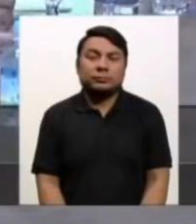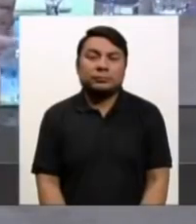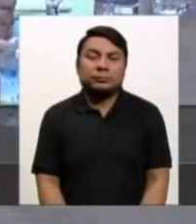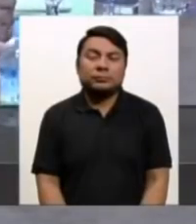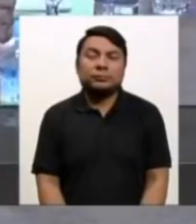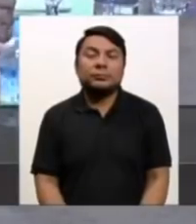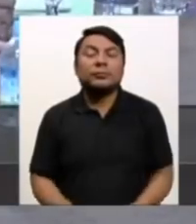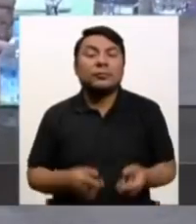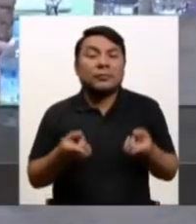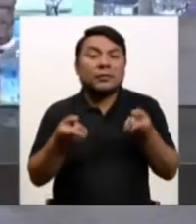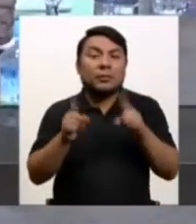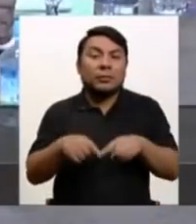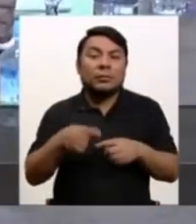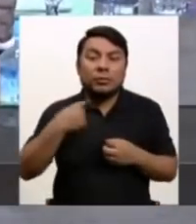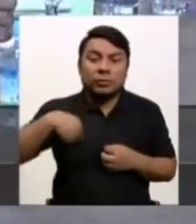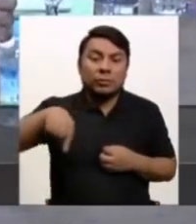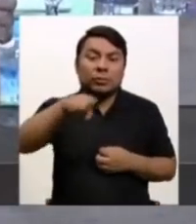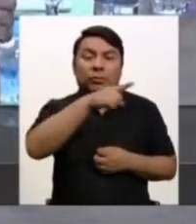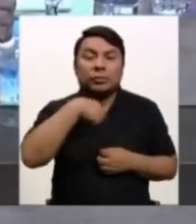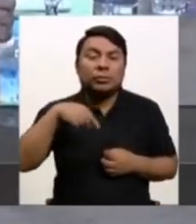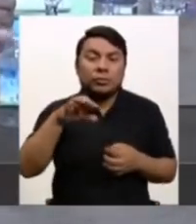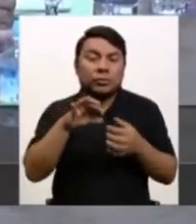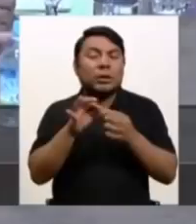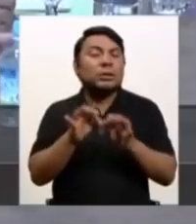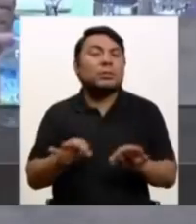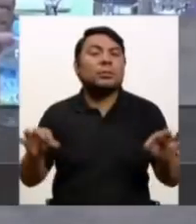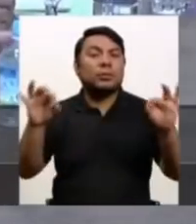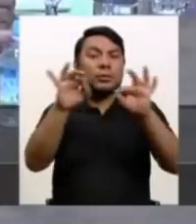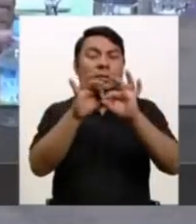Para nosotros es muy importante